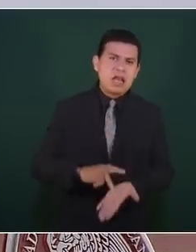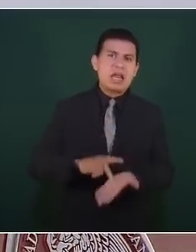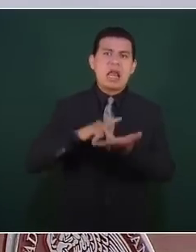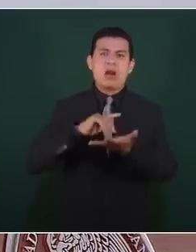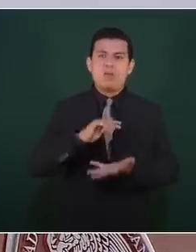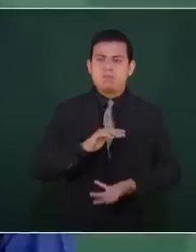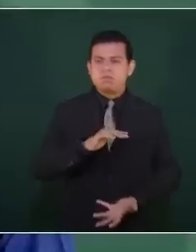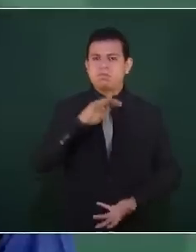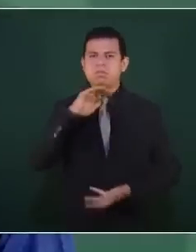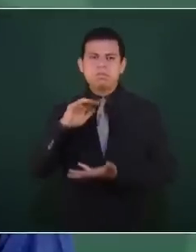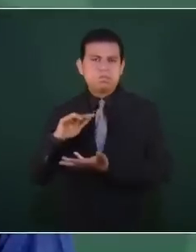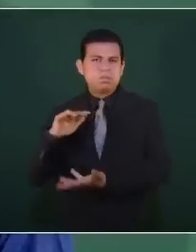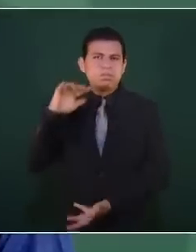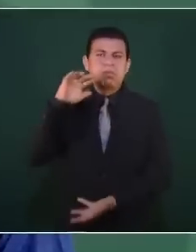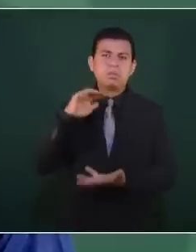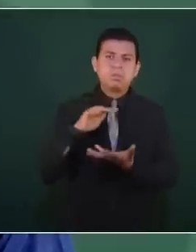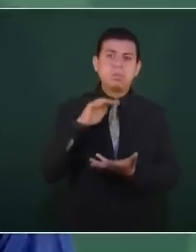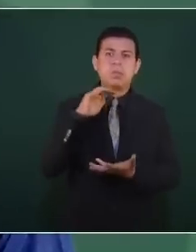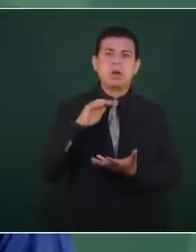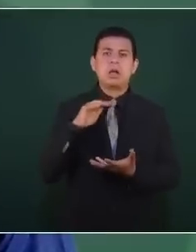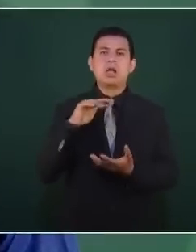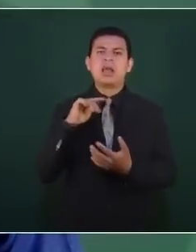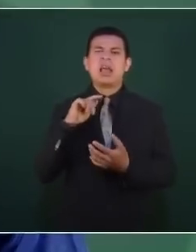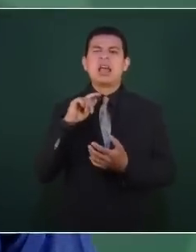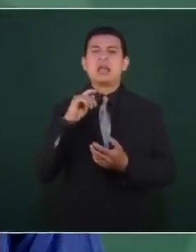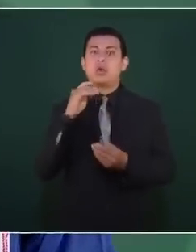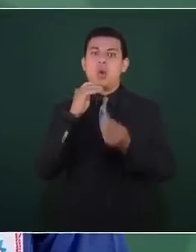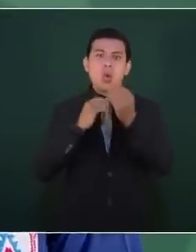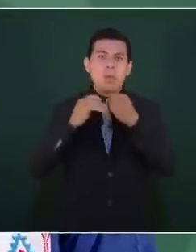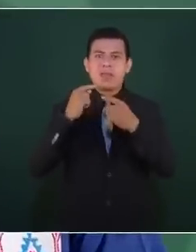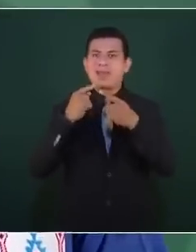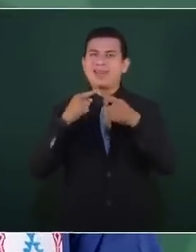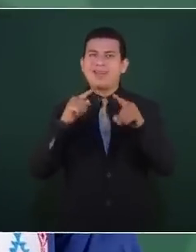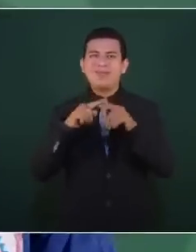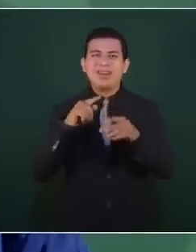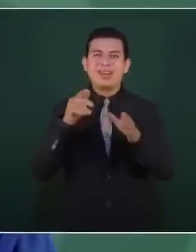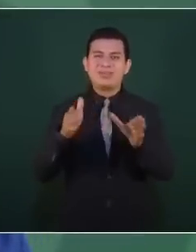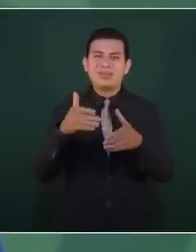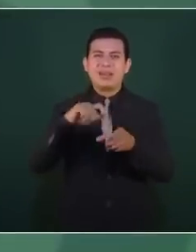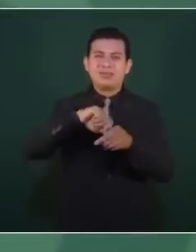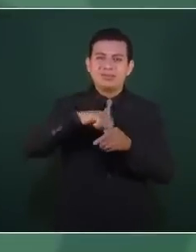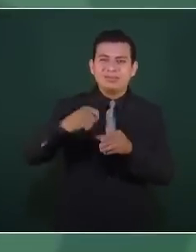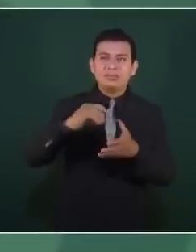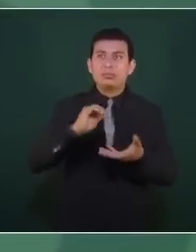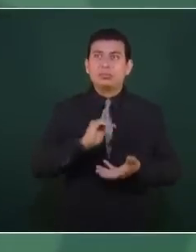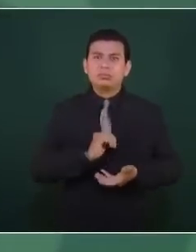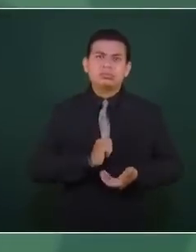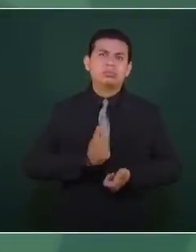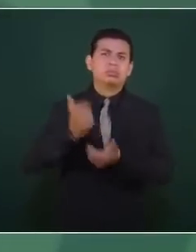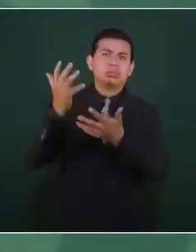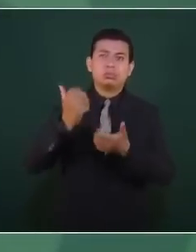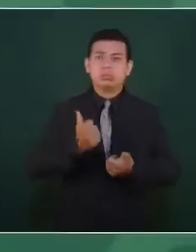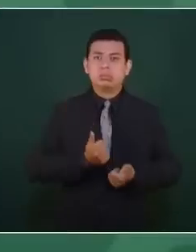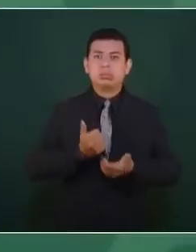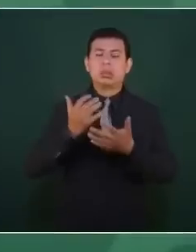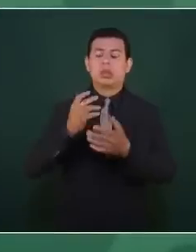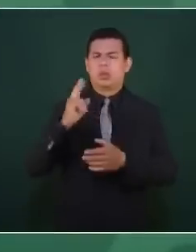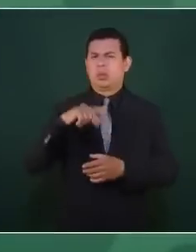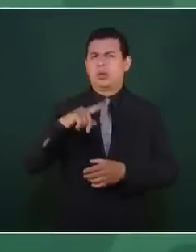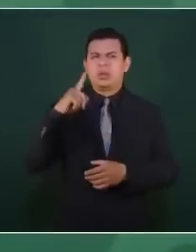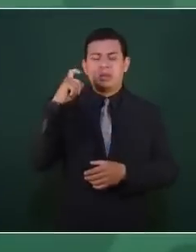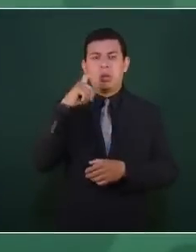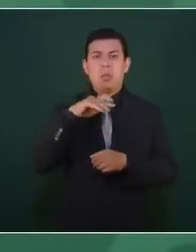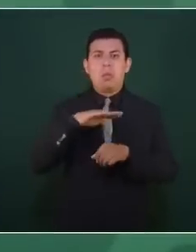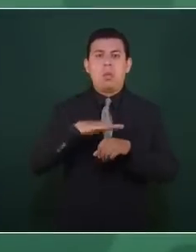circunstancia difícil, porque los barcos de la Armada de México